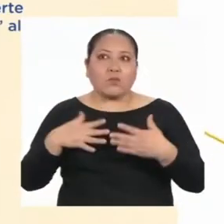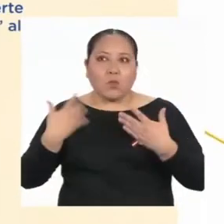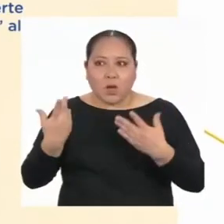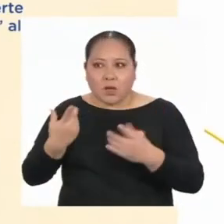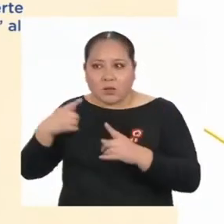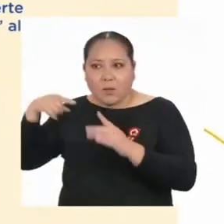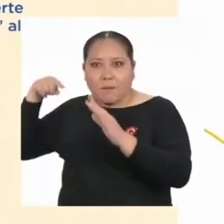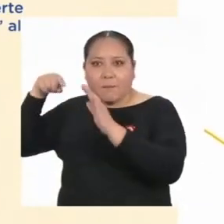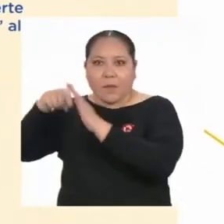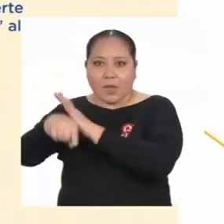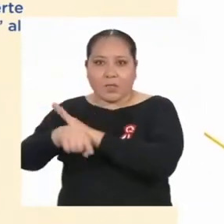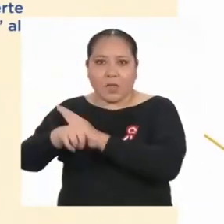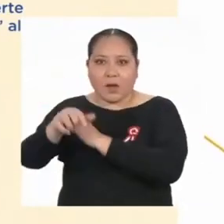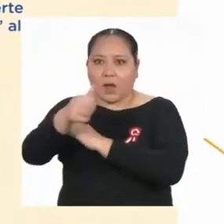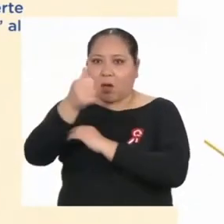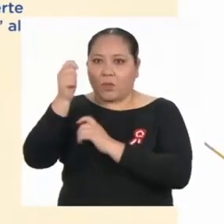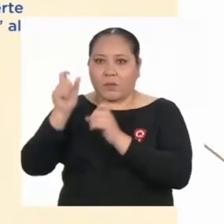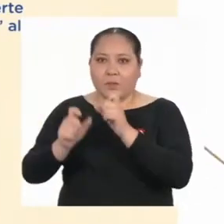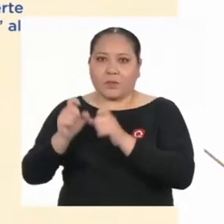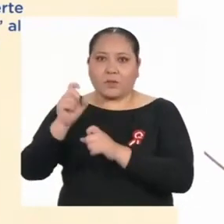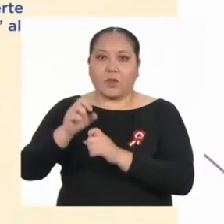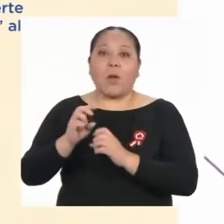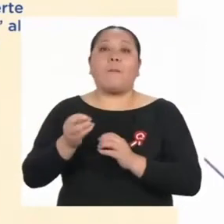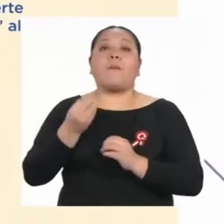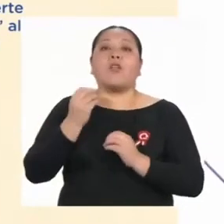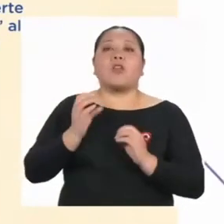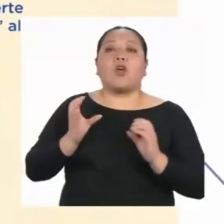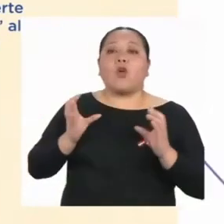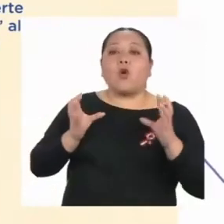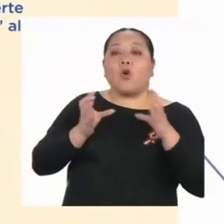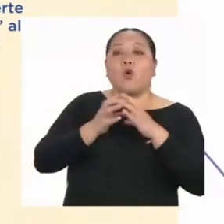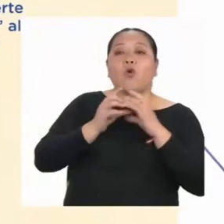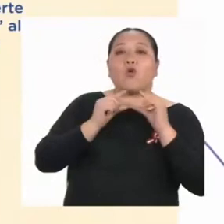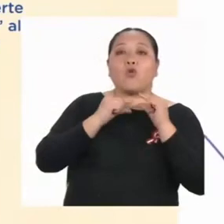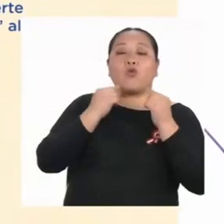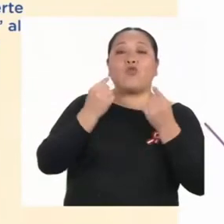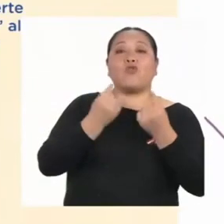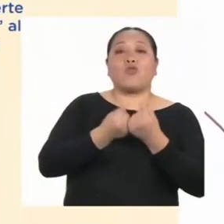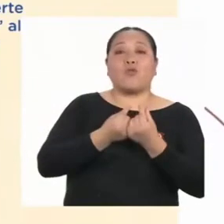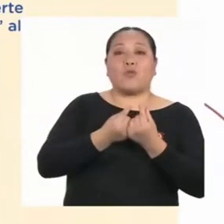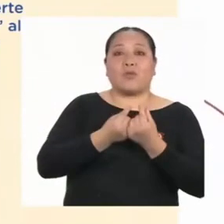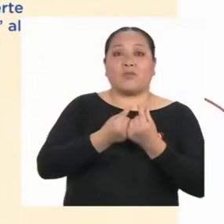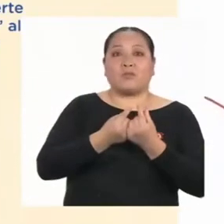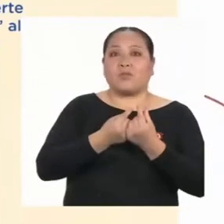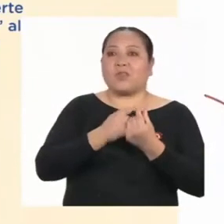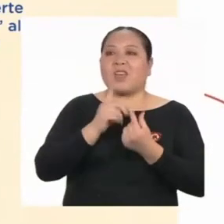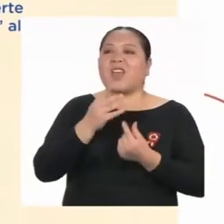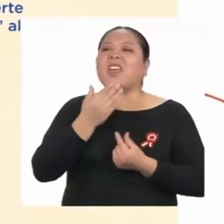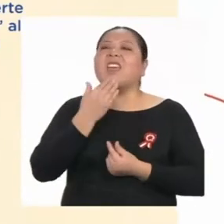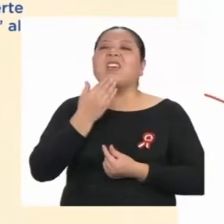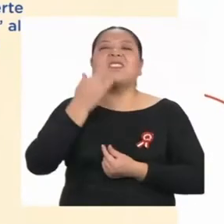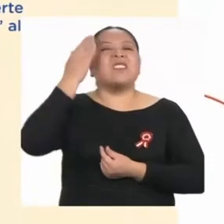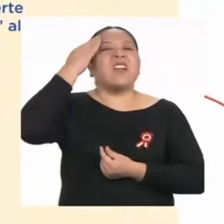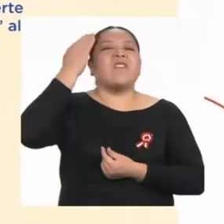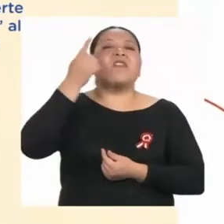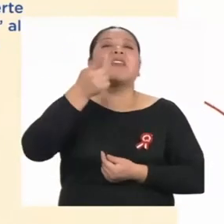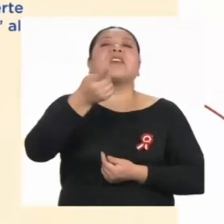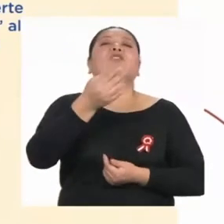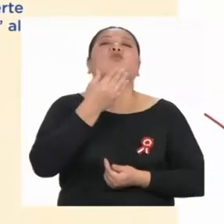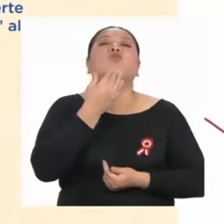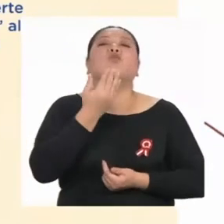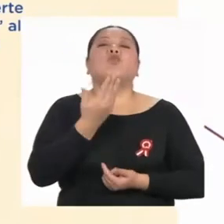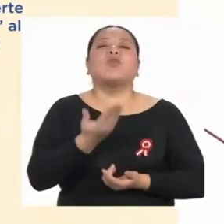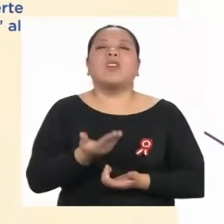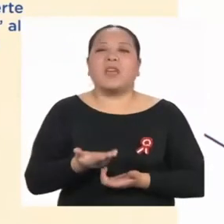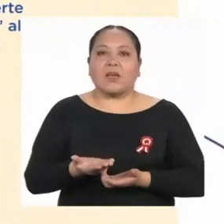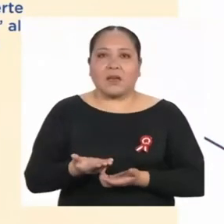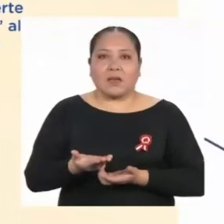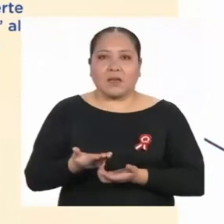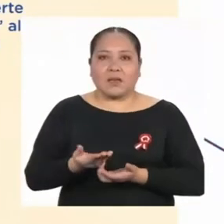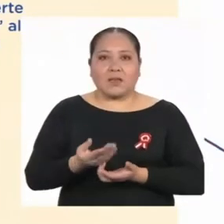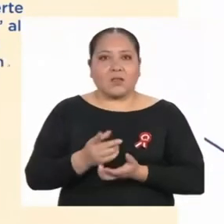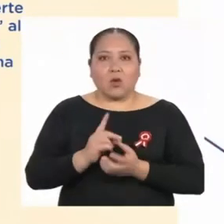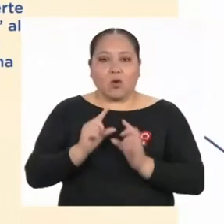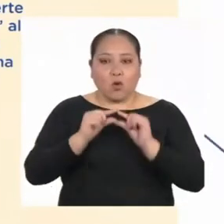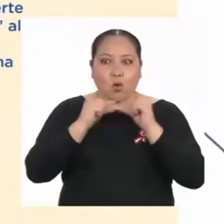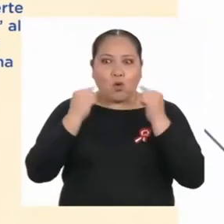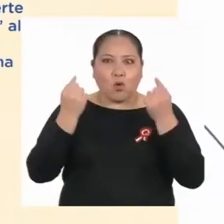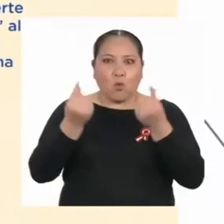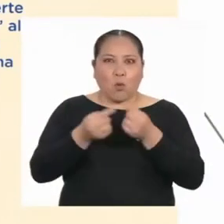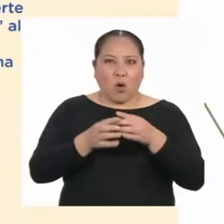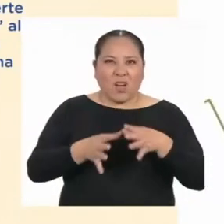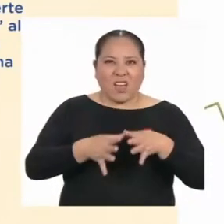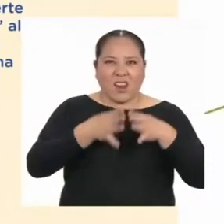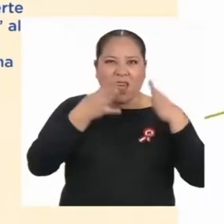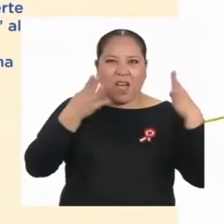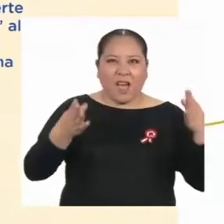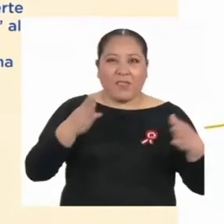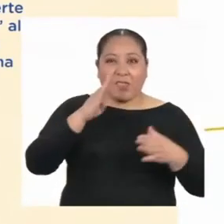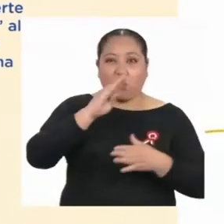fuerza superior que le brinda la barra, anonimato y cantidad de personas. Para el psicoanálisis, al no tratarse